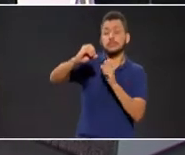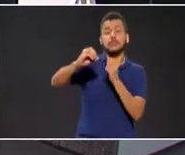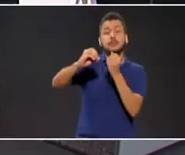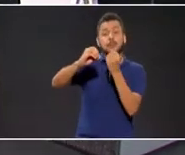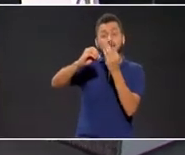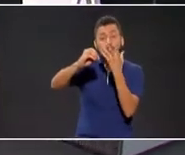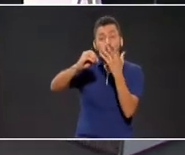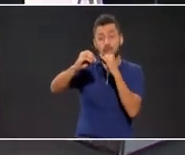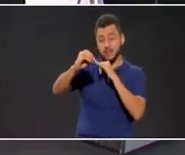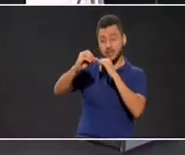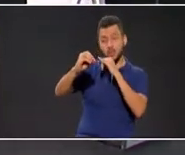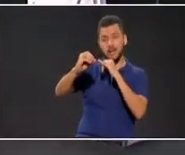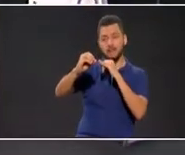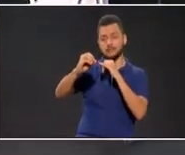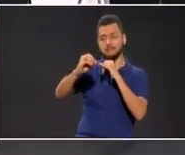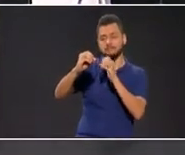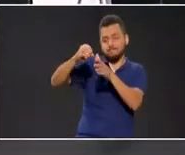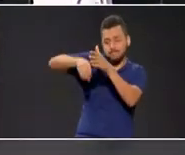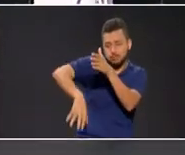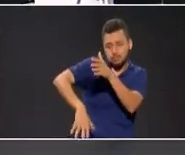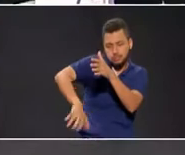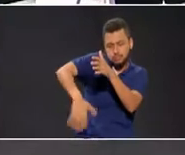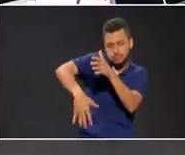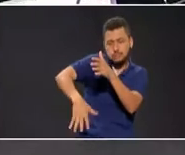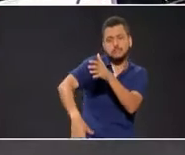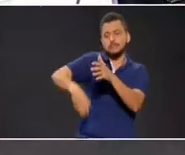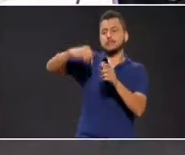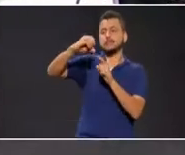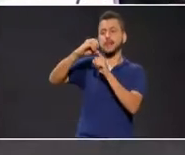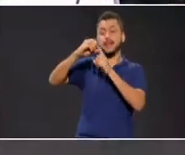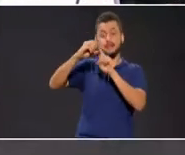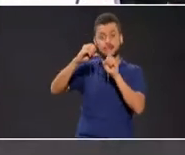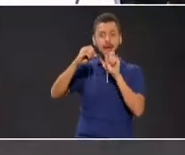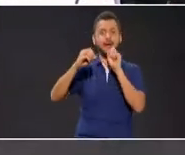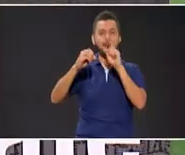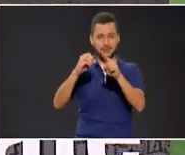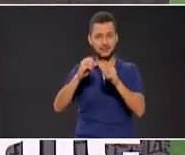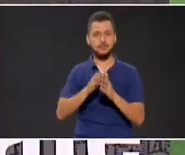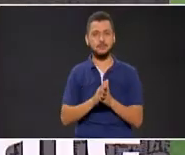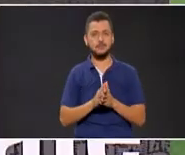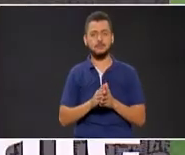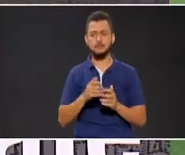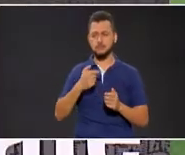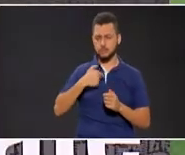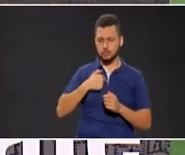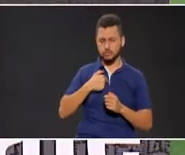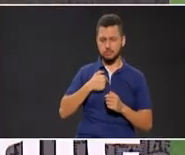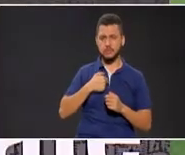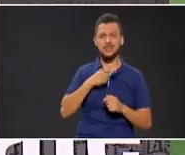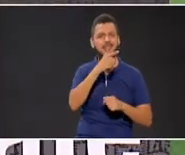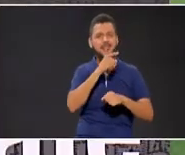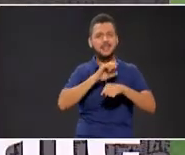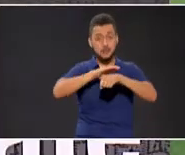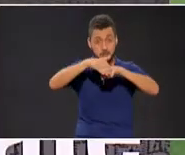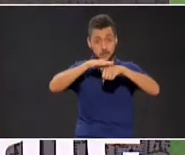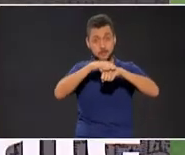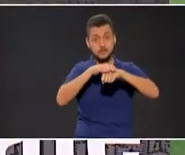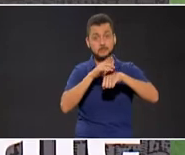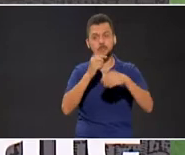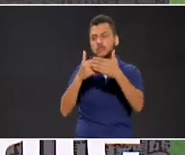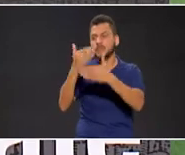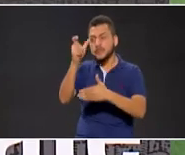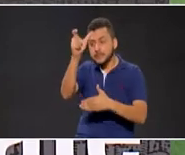la 9 la vuelve a incluir y vuelve a sortear según mis cuentas vamos a arrancar por